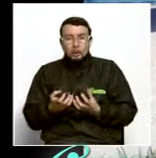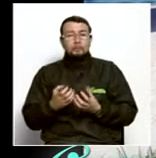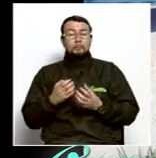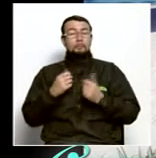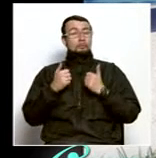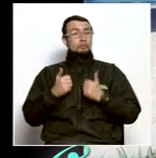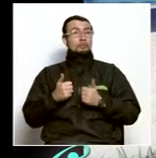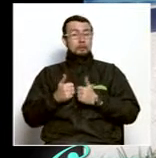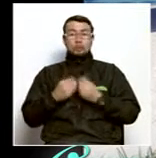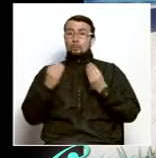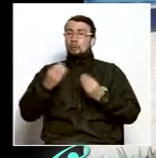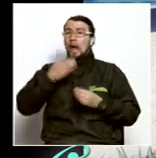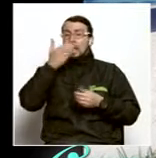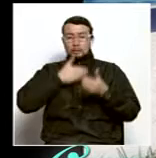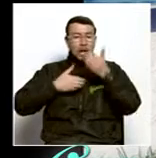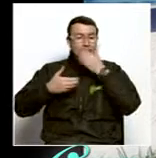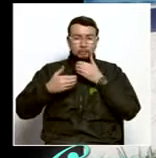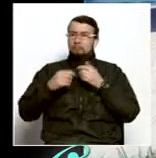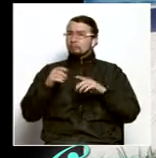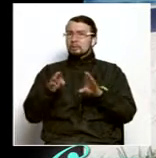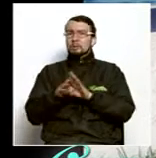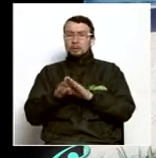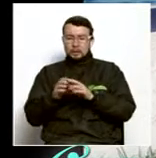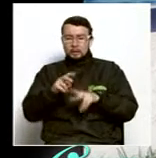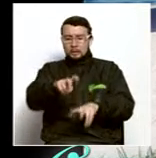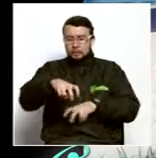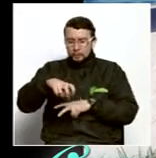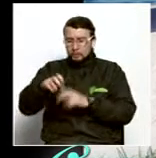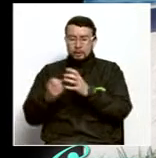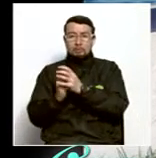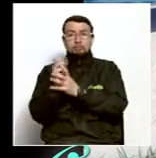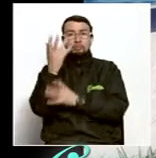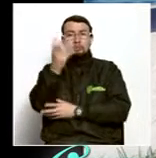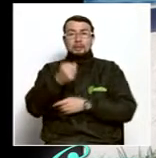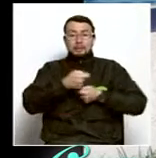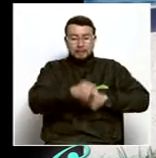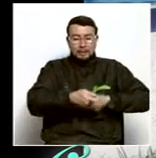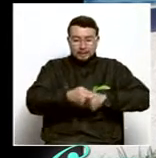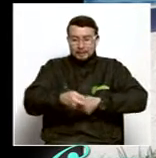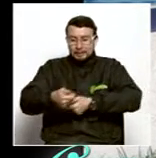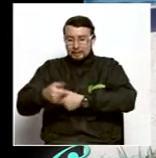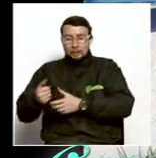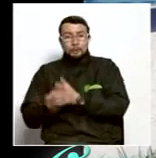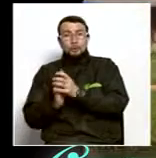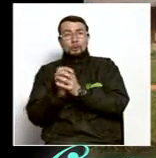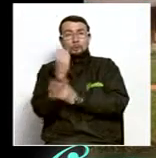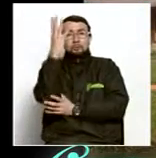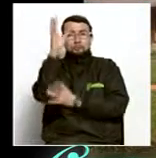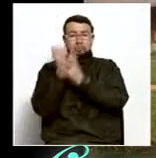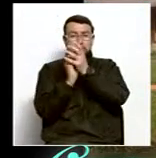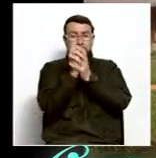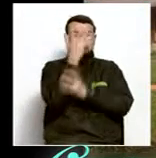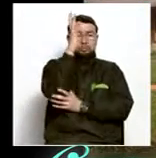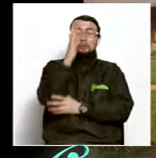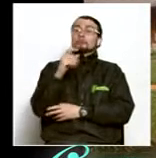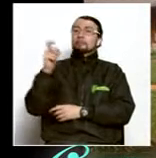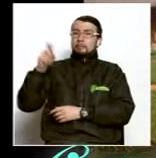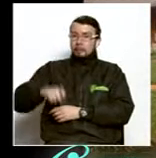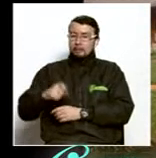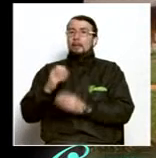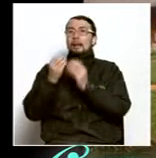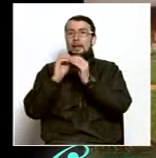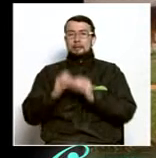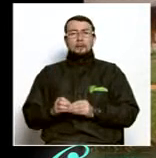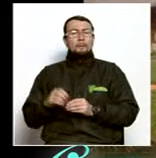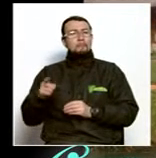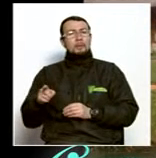deliciosos. Frutas, y ella que hace lo mismo, siembra fruticas y semillas, y es eso lo que nosotros tenemos que hacer en la finca